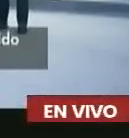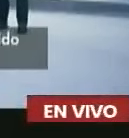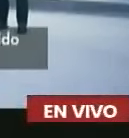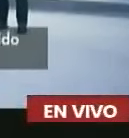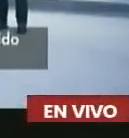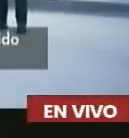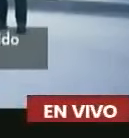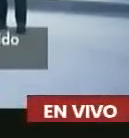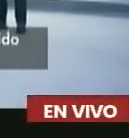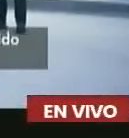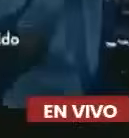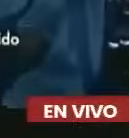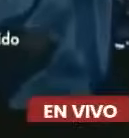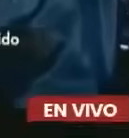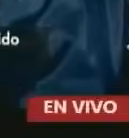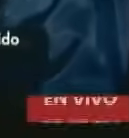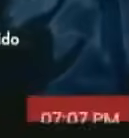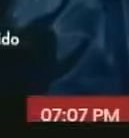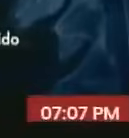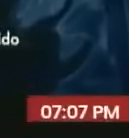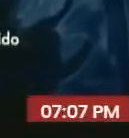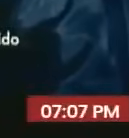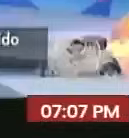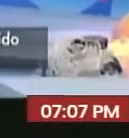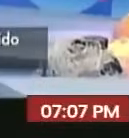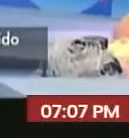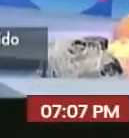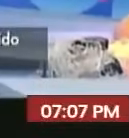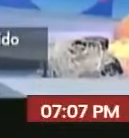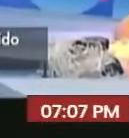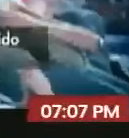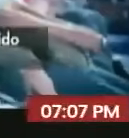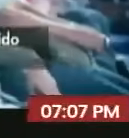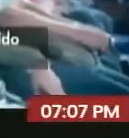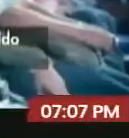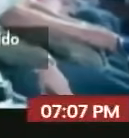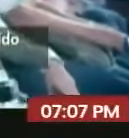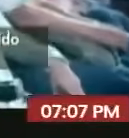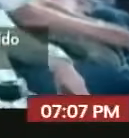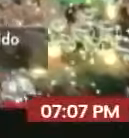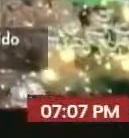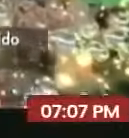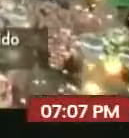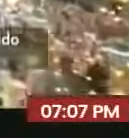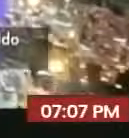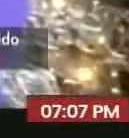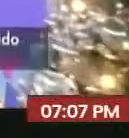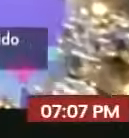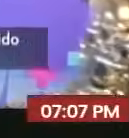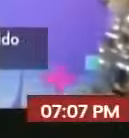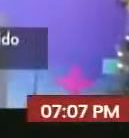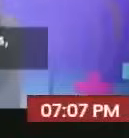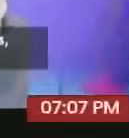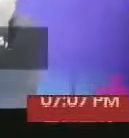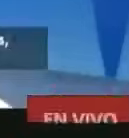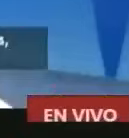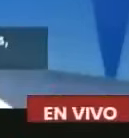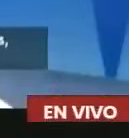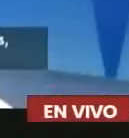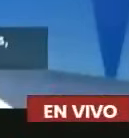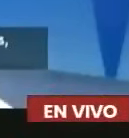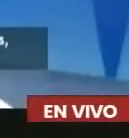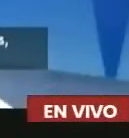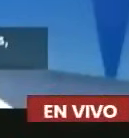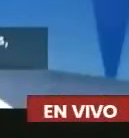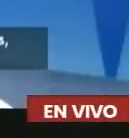Estoy feliz que Paraguay y Venezuela hayamos restablecido plenamente las relaciones políticas, diplomáticas, y ahora vamos